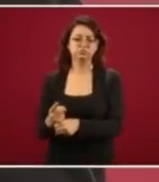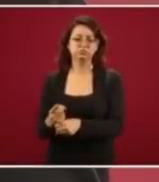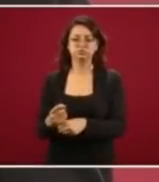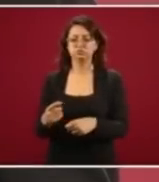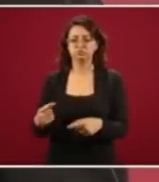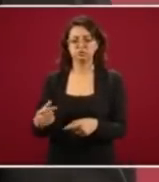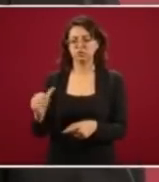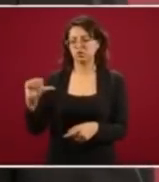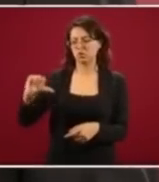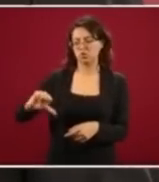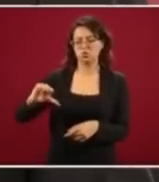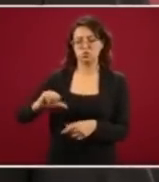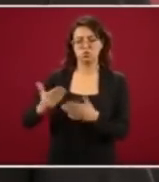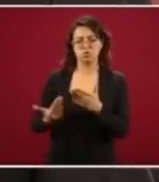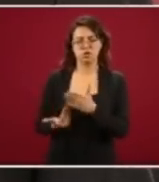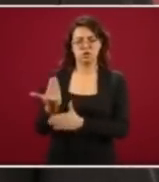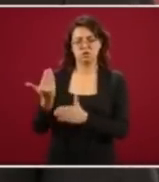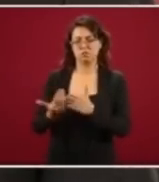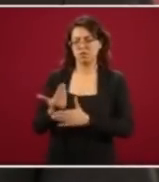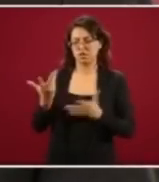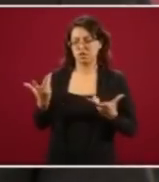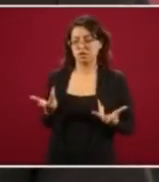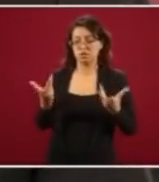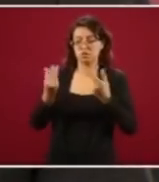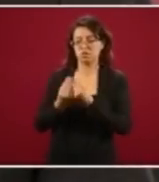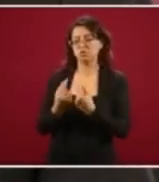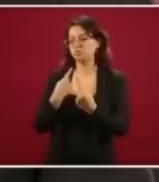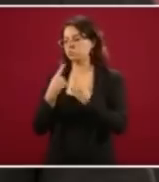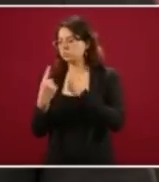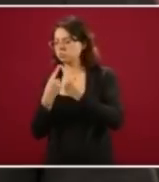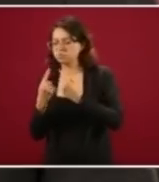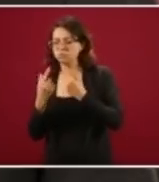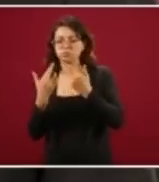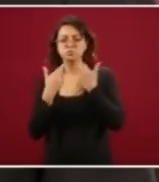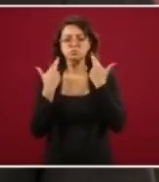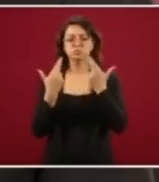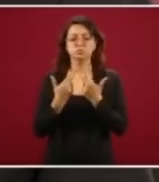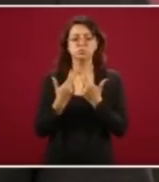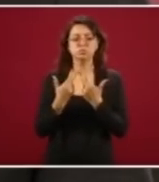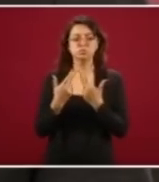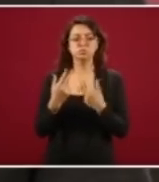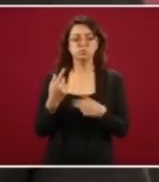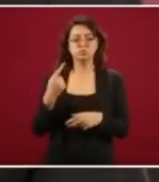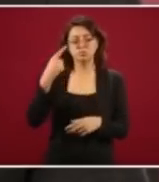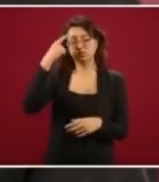Acabamos de terminar esta reunión para